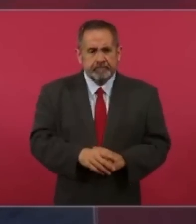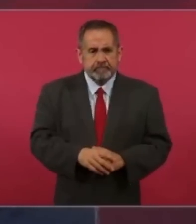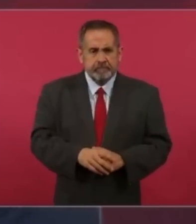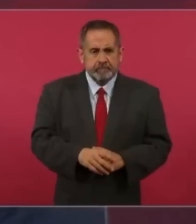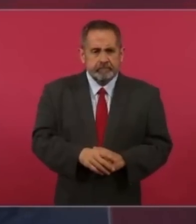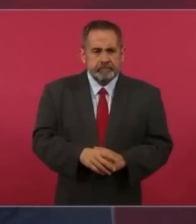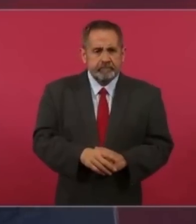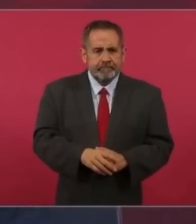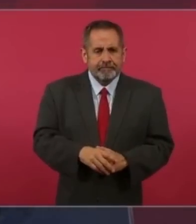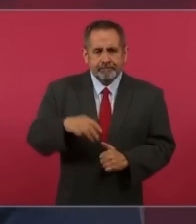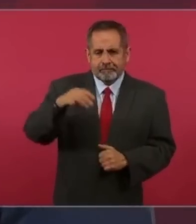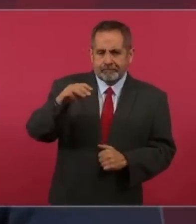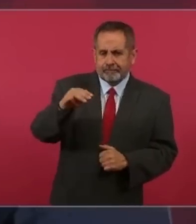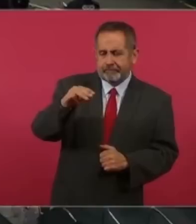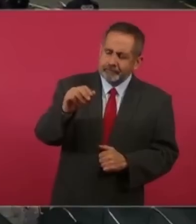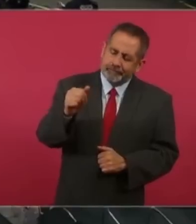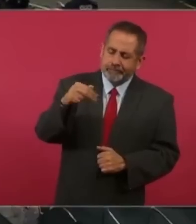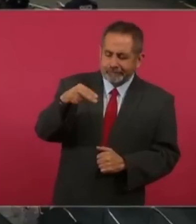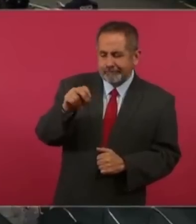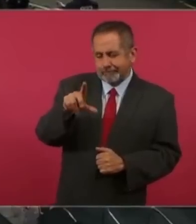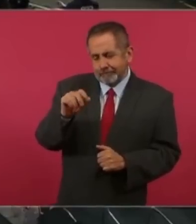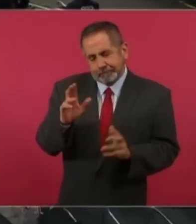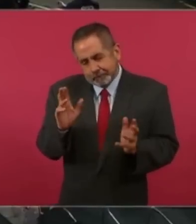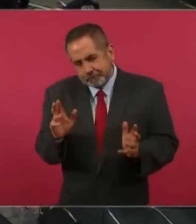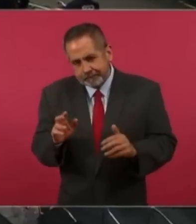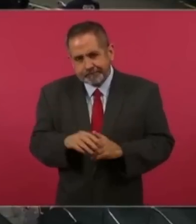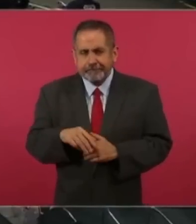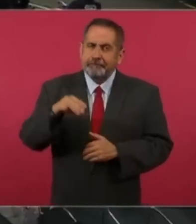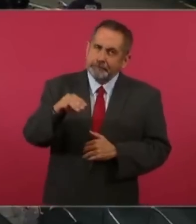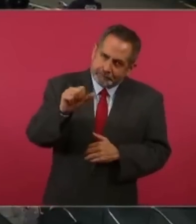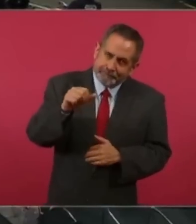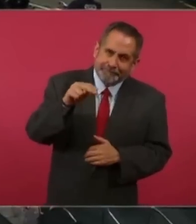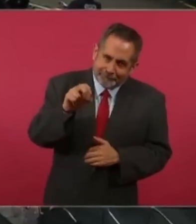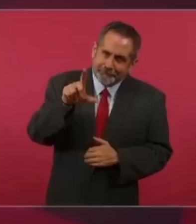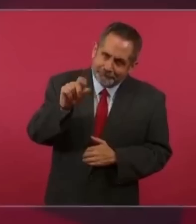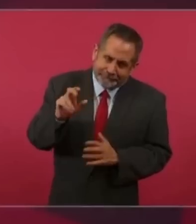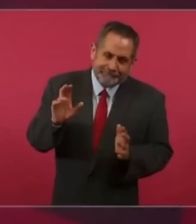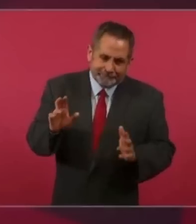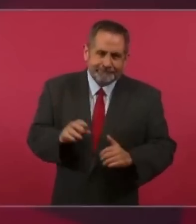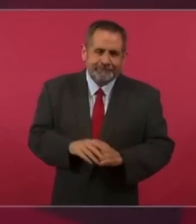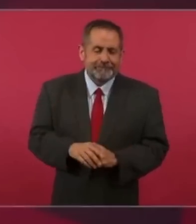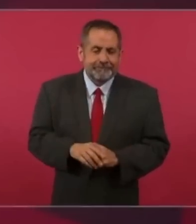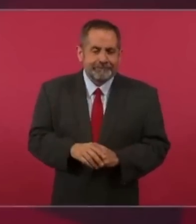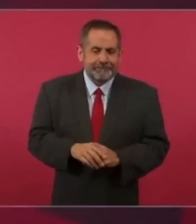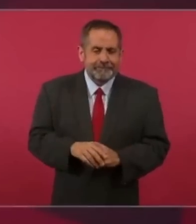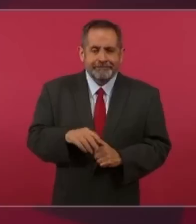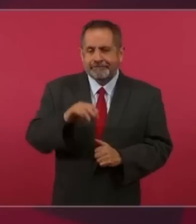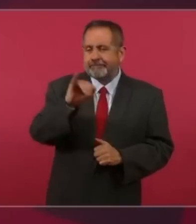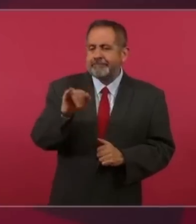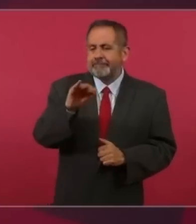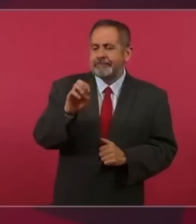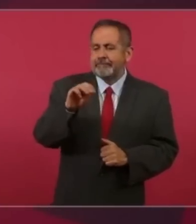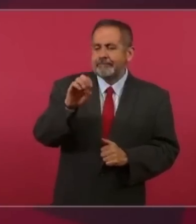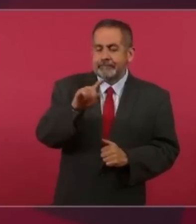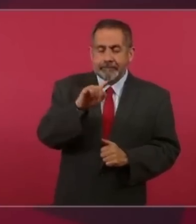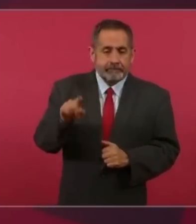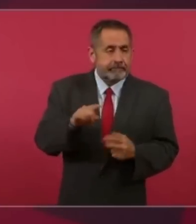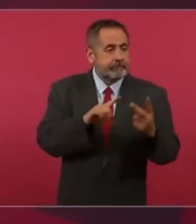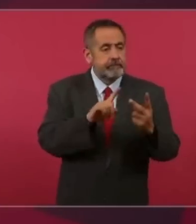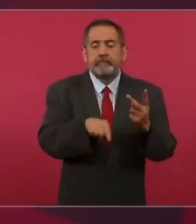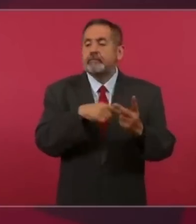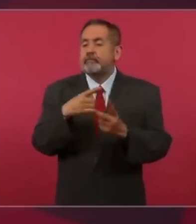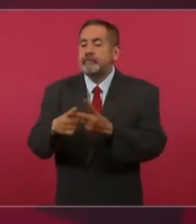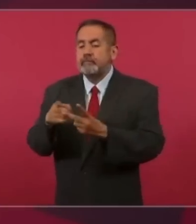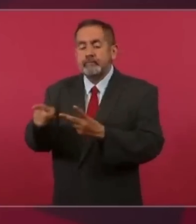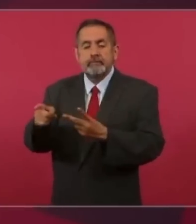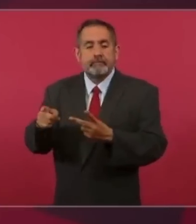Manolo. Bueno, Manolo. Manolo de Jiménez y la maestra Delfina.